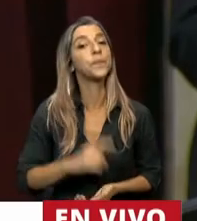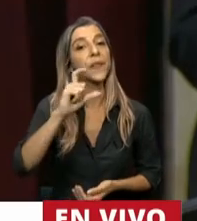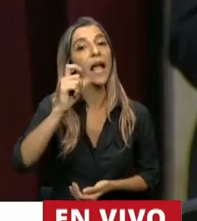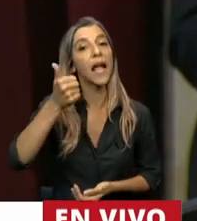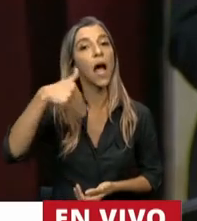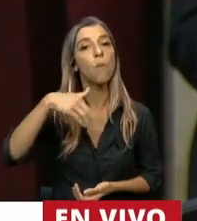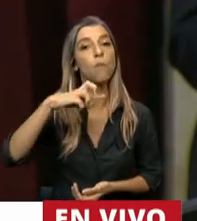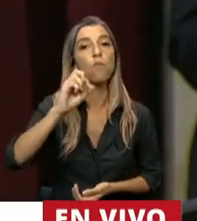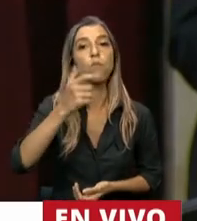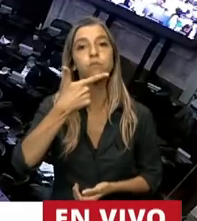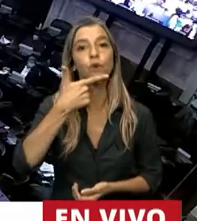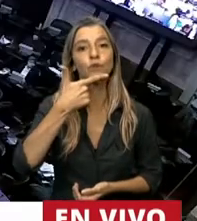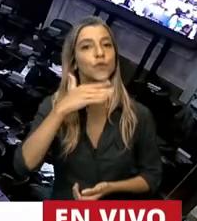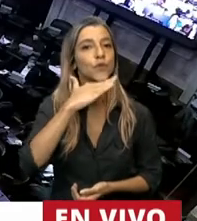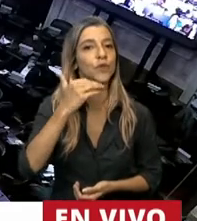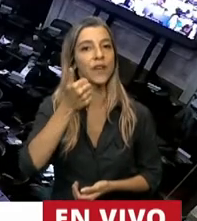Campos Javier.